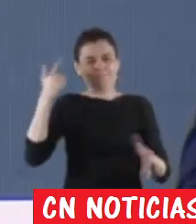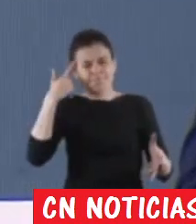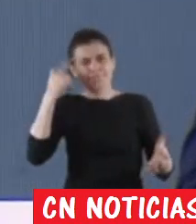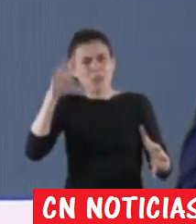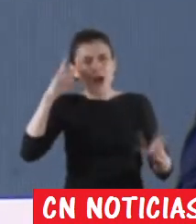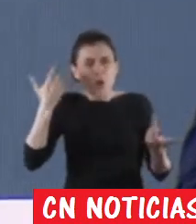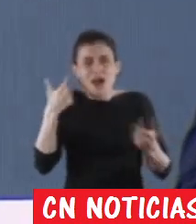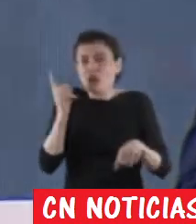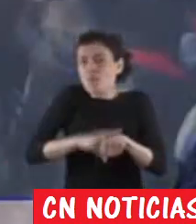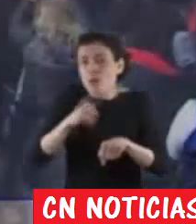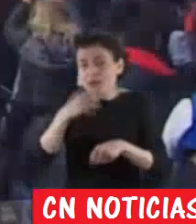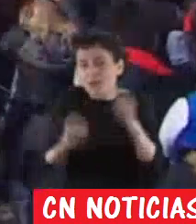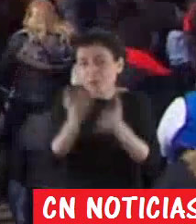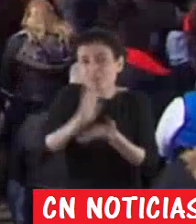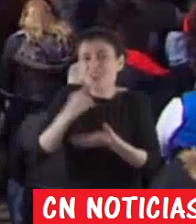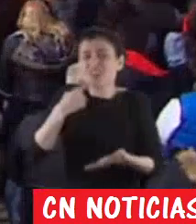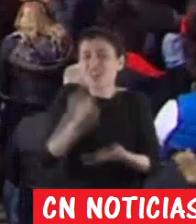una iniciativa, pero